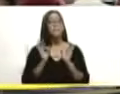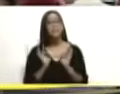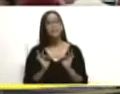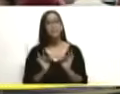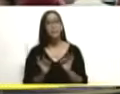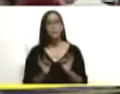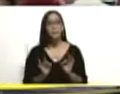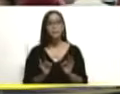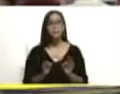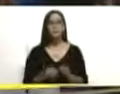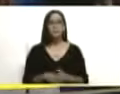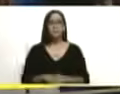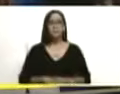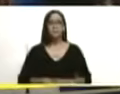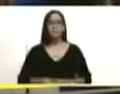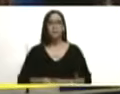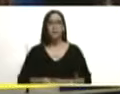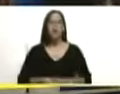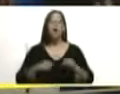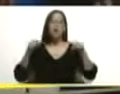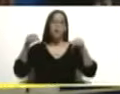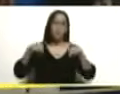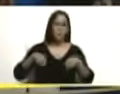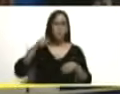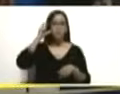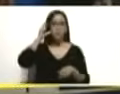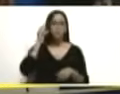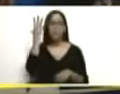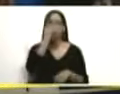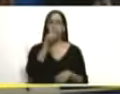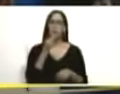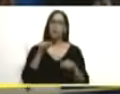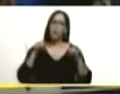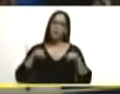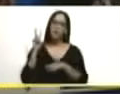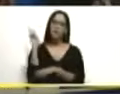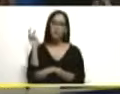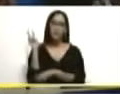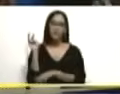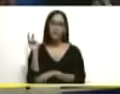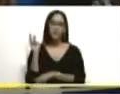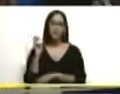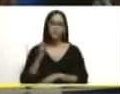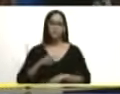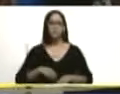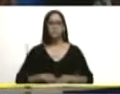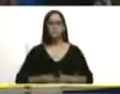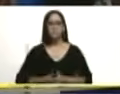precisamente hoy es un día maravilloso, hoy es viernes.